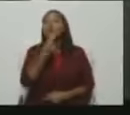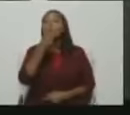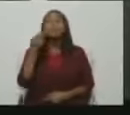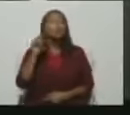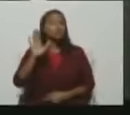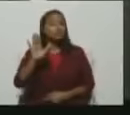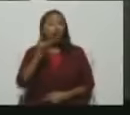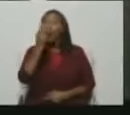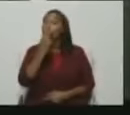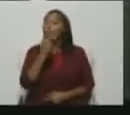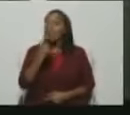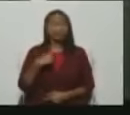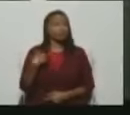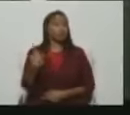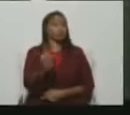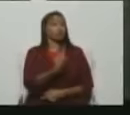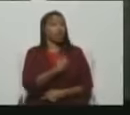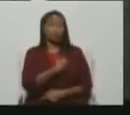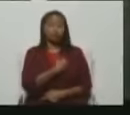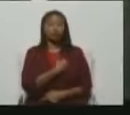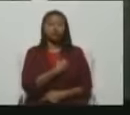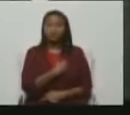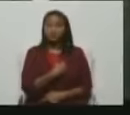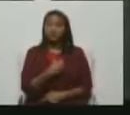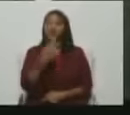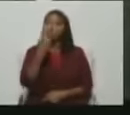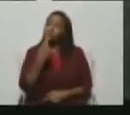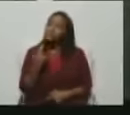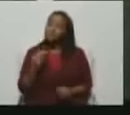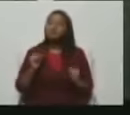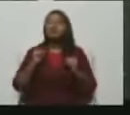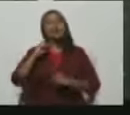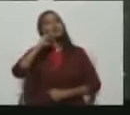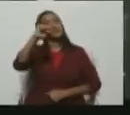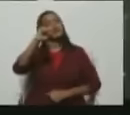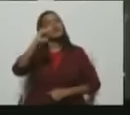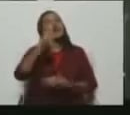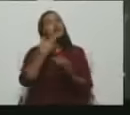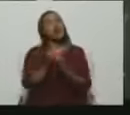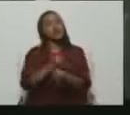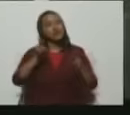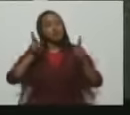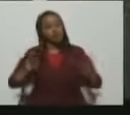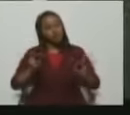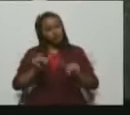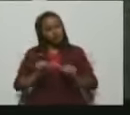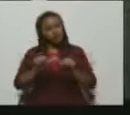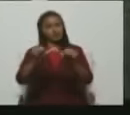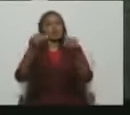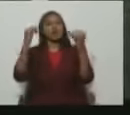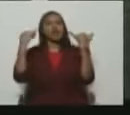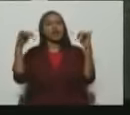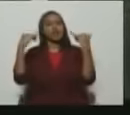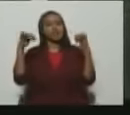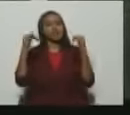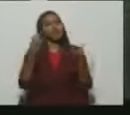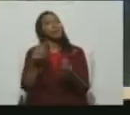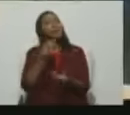de todas y todos. Que viva la República, que siga la fiesta. Muchas gracias.